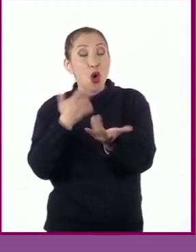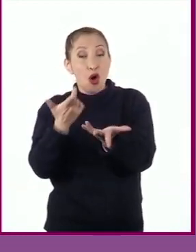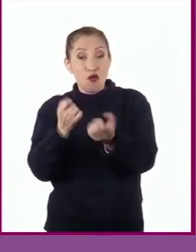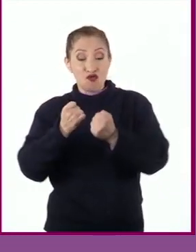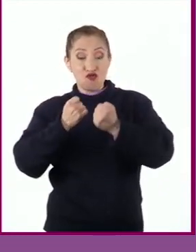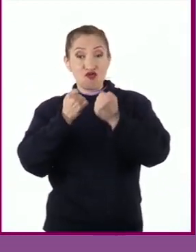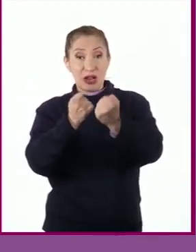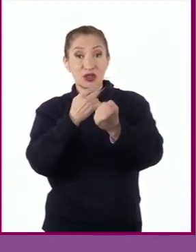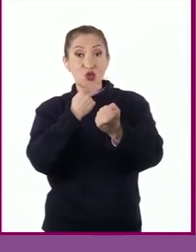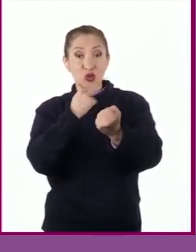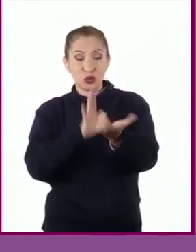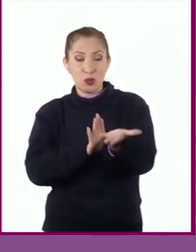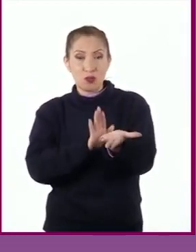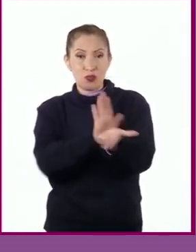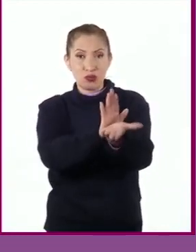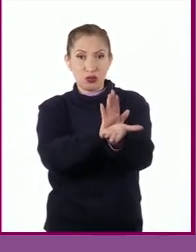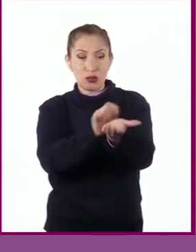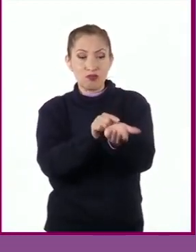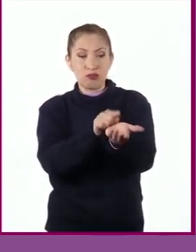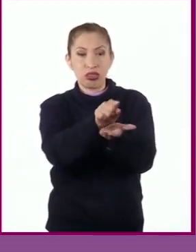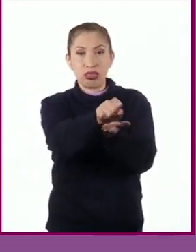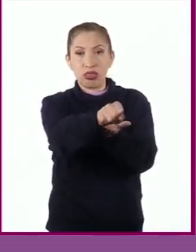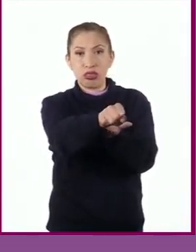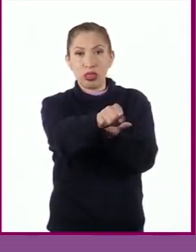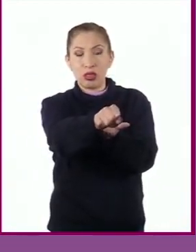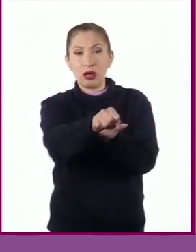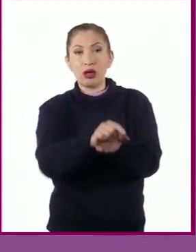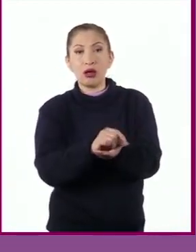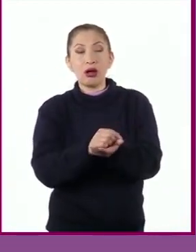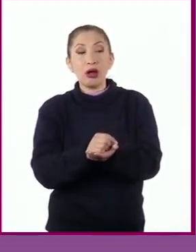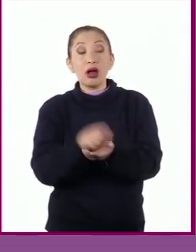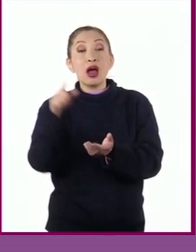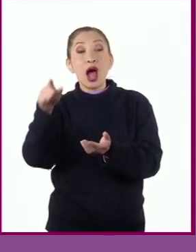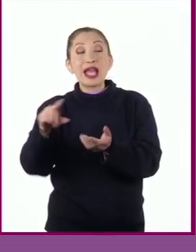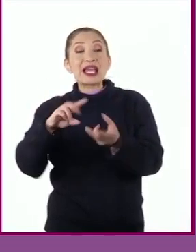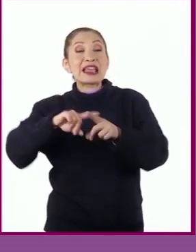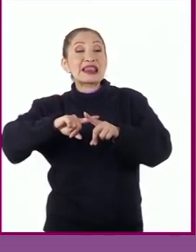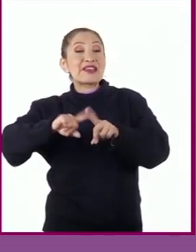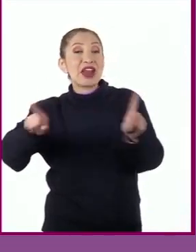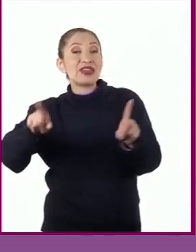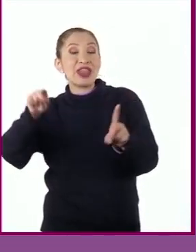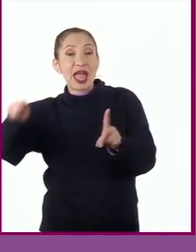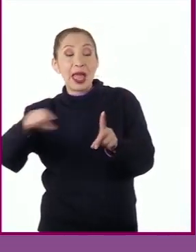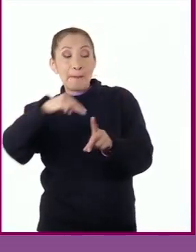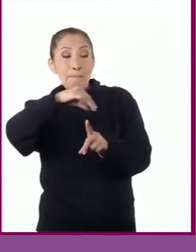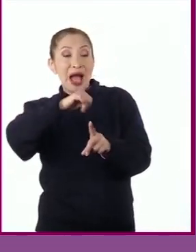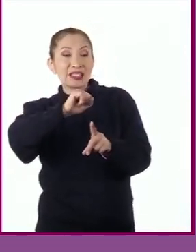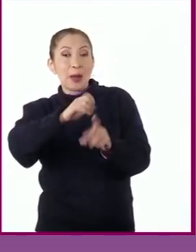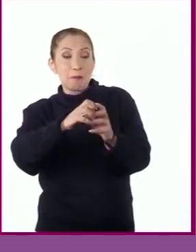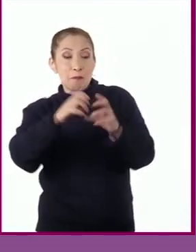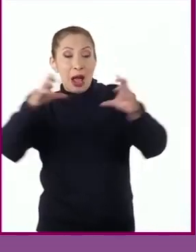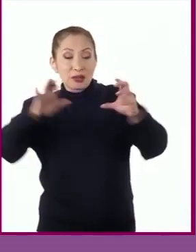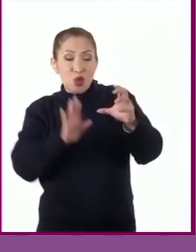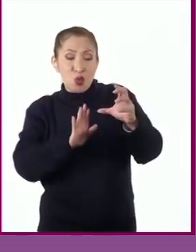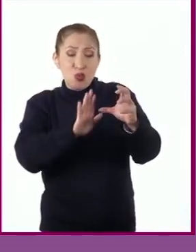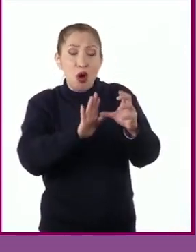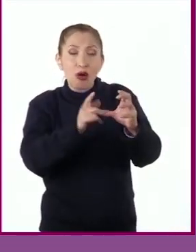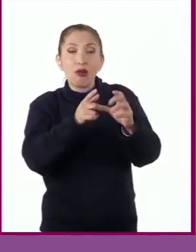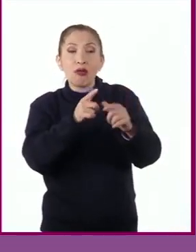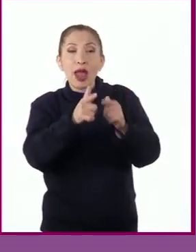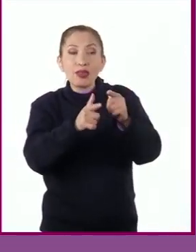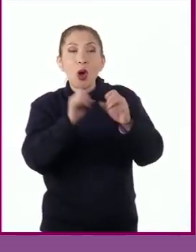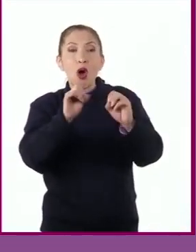la fuerza aplicada e inversamente proporcional a la masa del cuerpo.